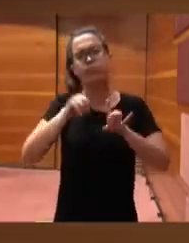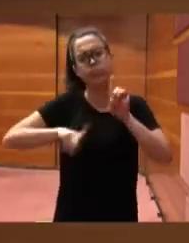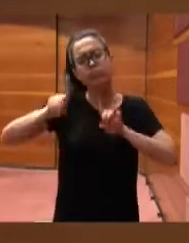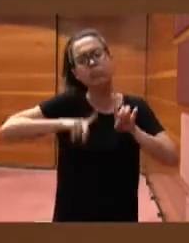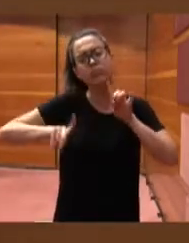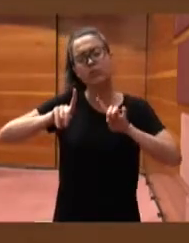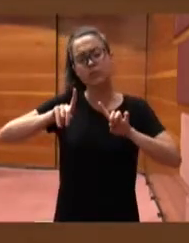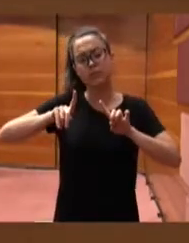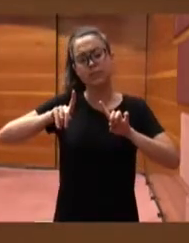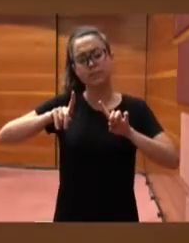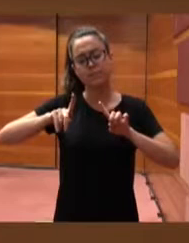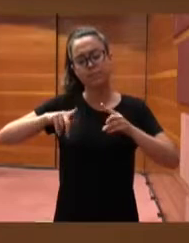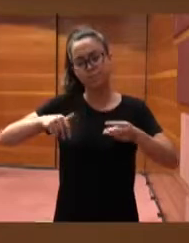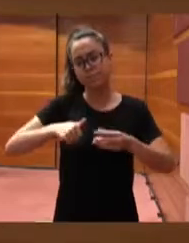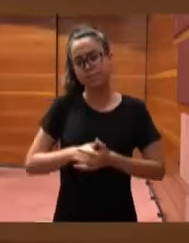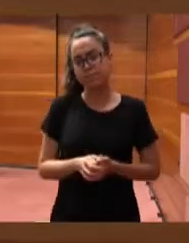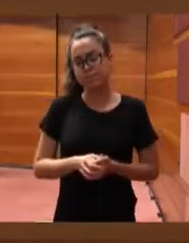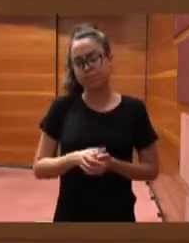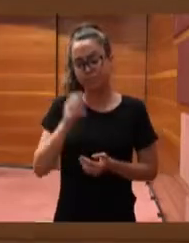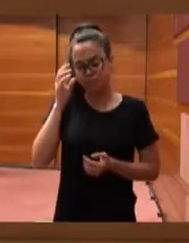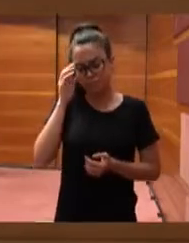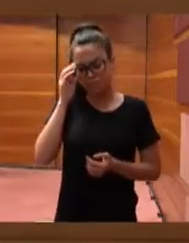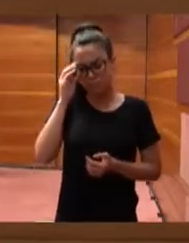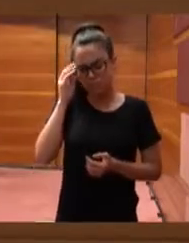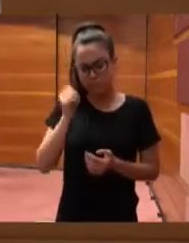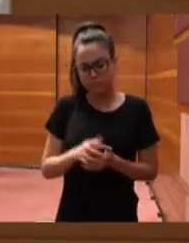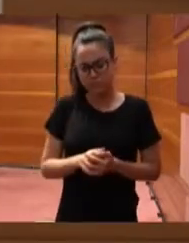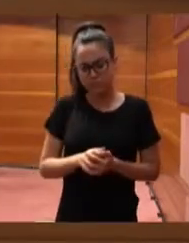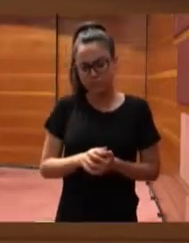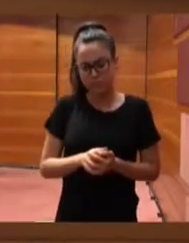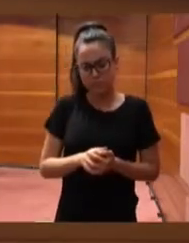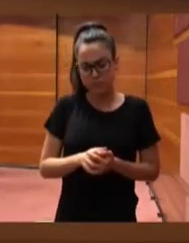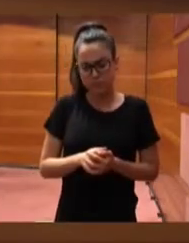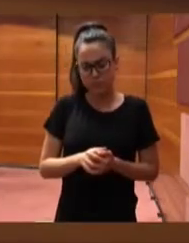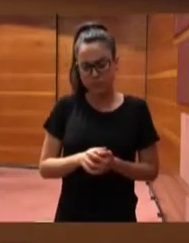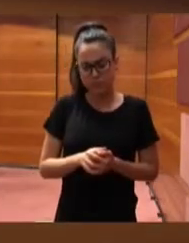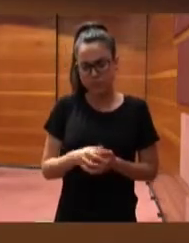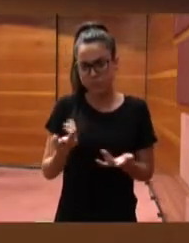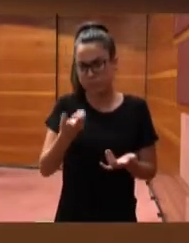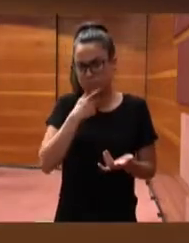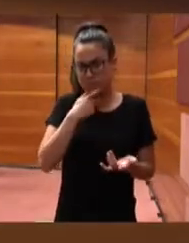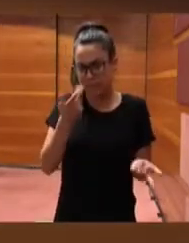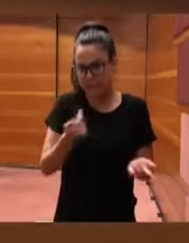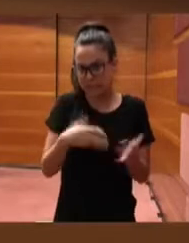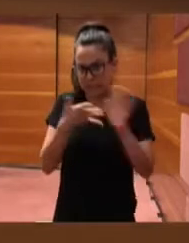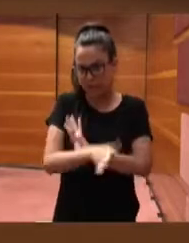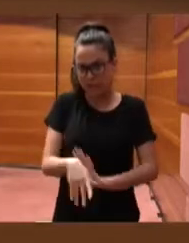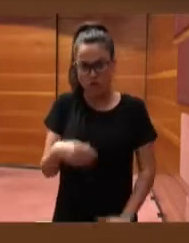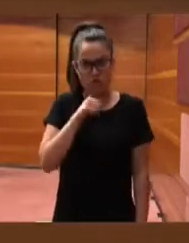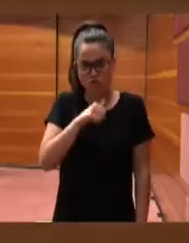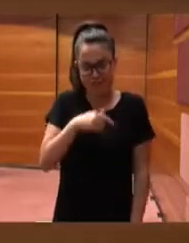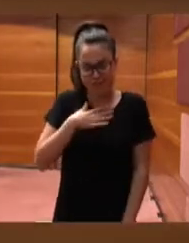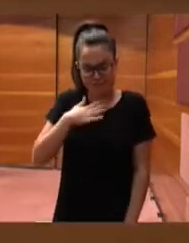con la nomenclatura anglo, son NIMBYs, not in my backyard, es decir, no lo quiero en el patio de mi